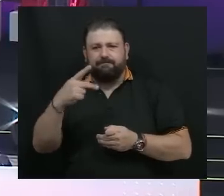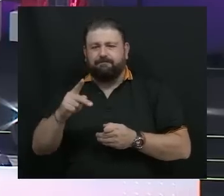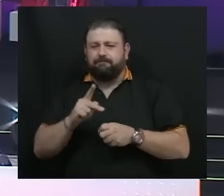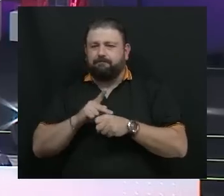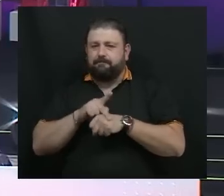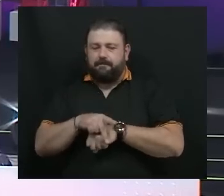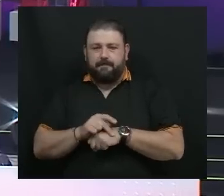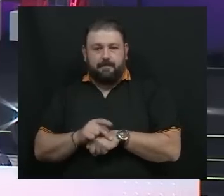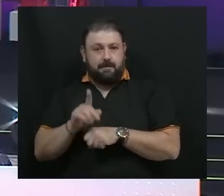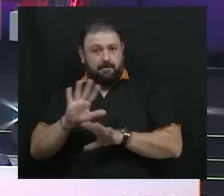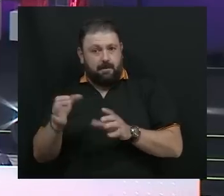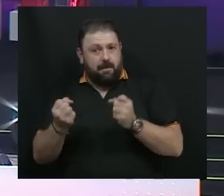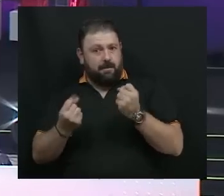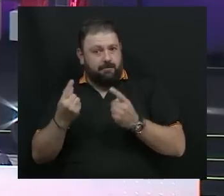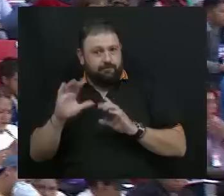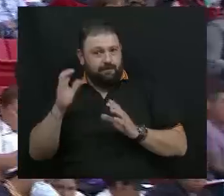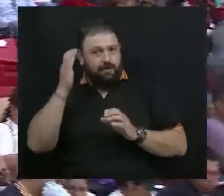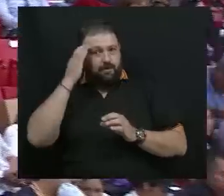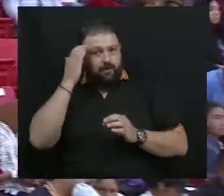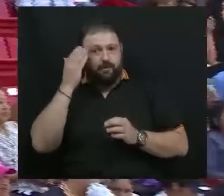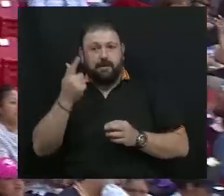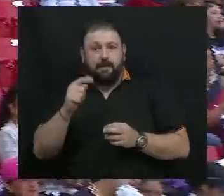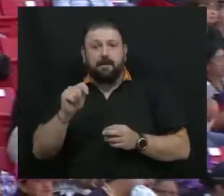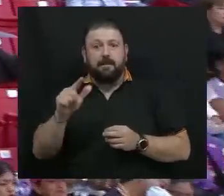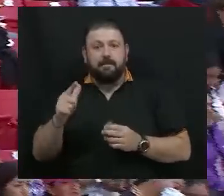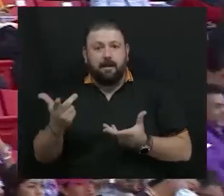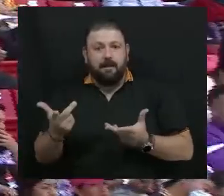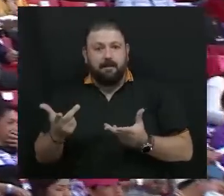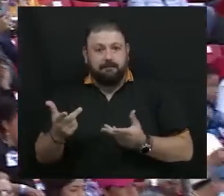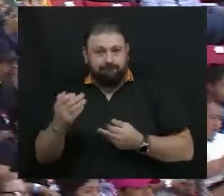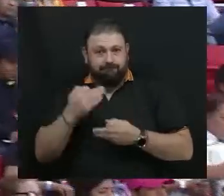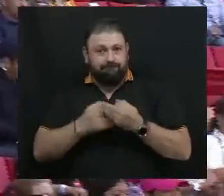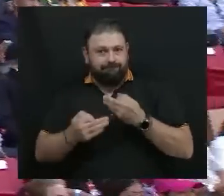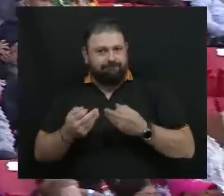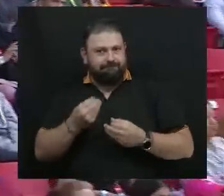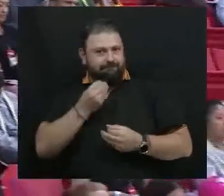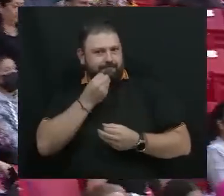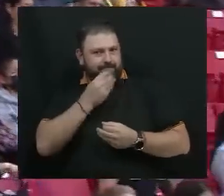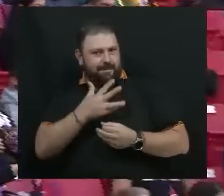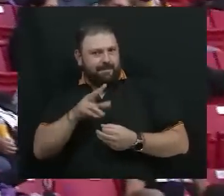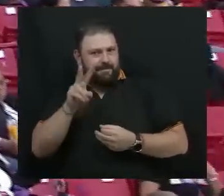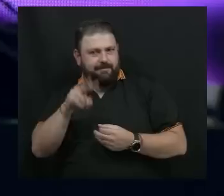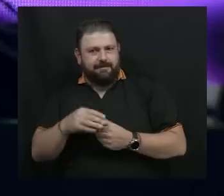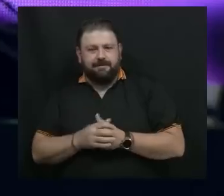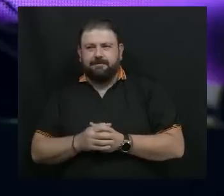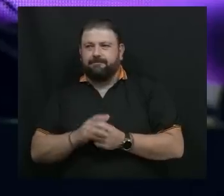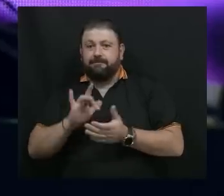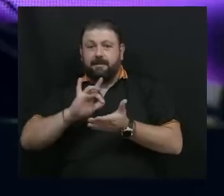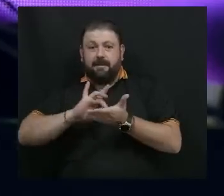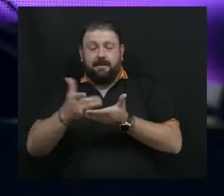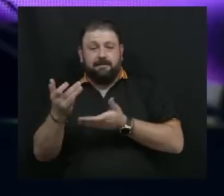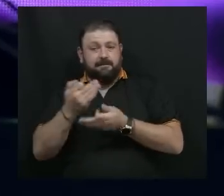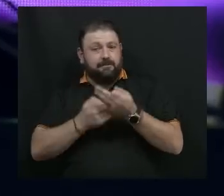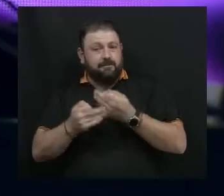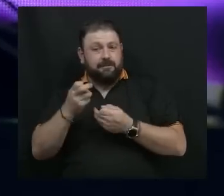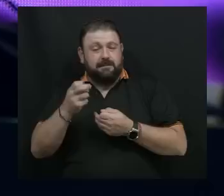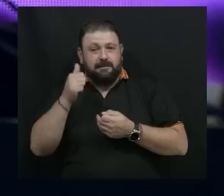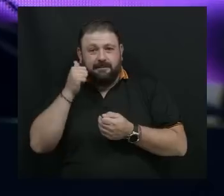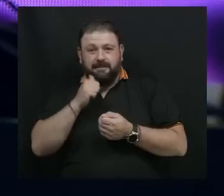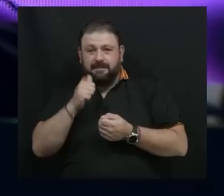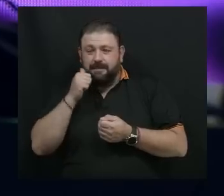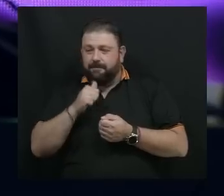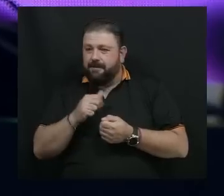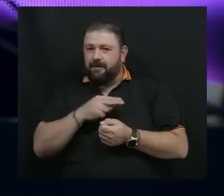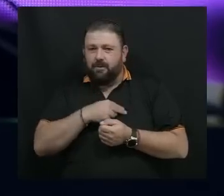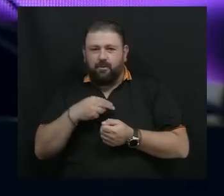presentaciones, ¿verdad? ¿Qué tal están? Bellísimas. Gracias a que siempre